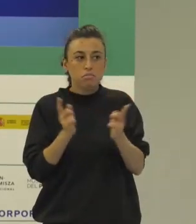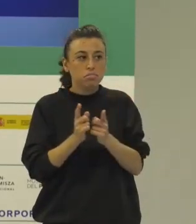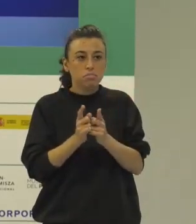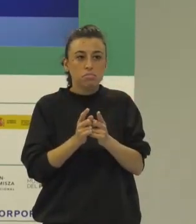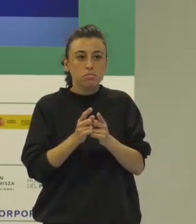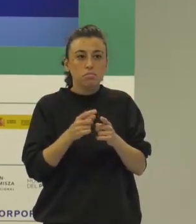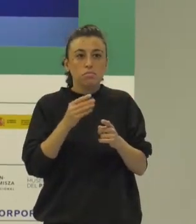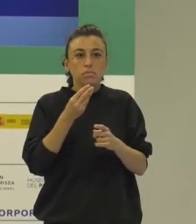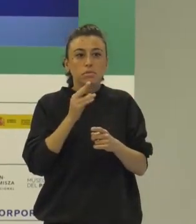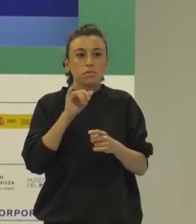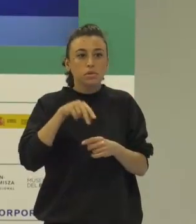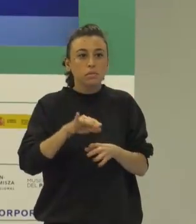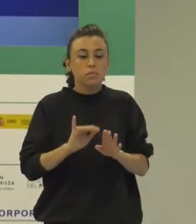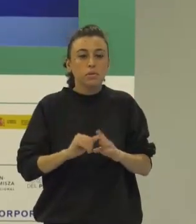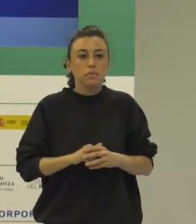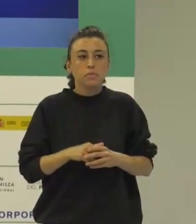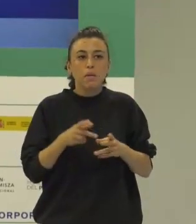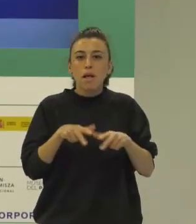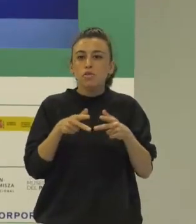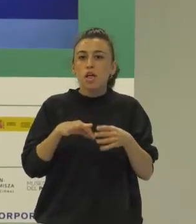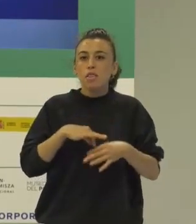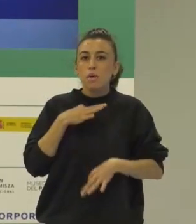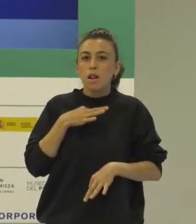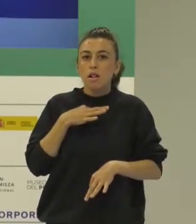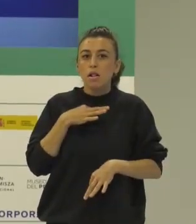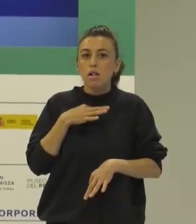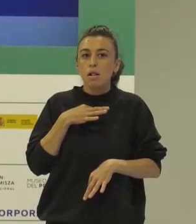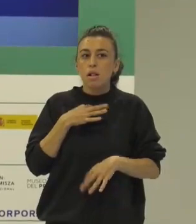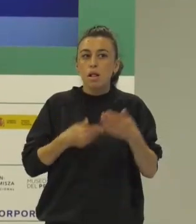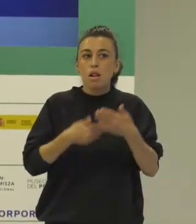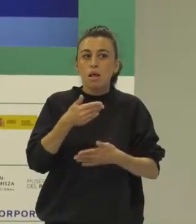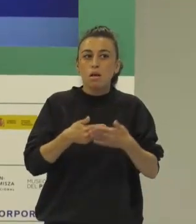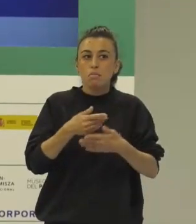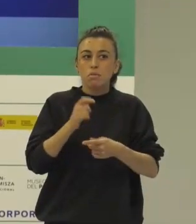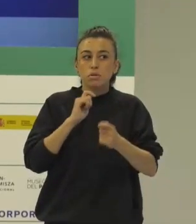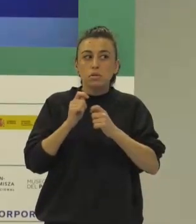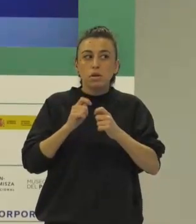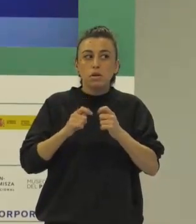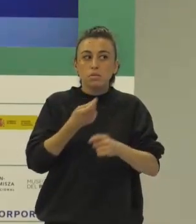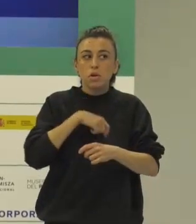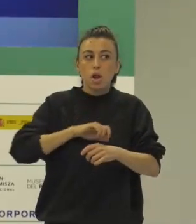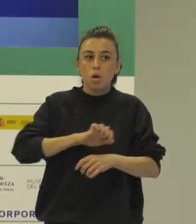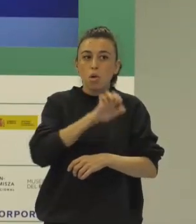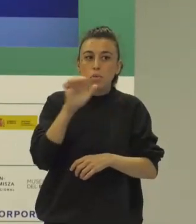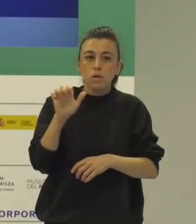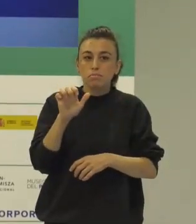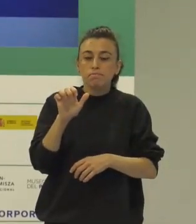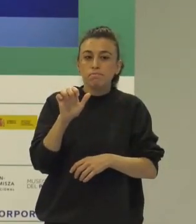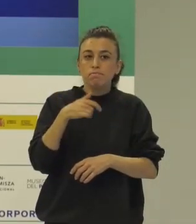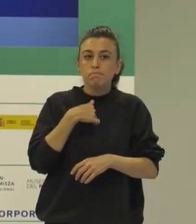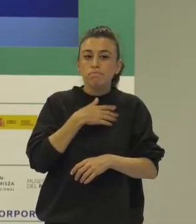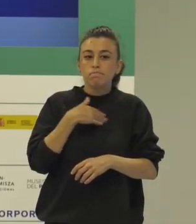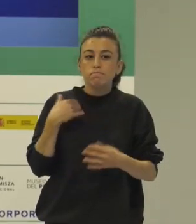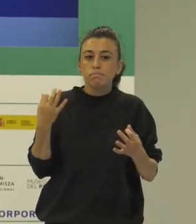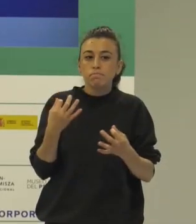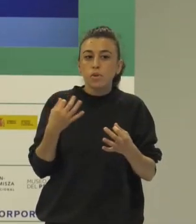alusiones. De la sociedad civil y de la prensa española y europea esperaría poder hacer articulaciones y